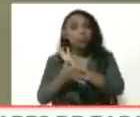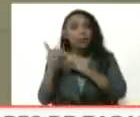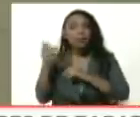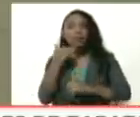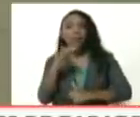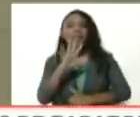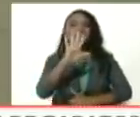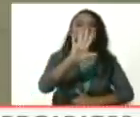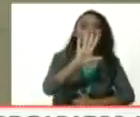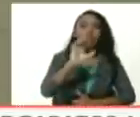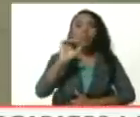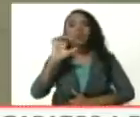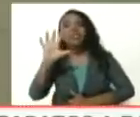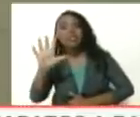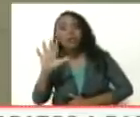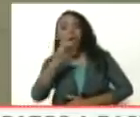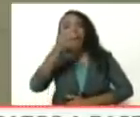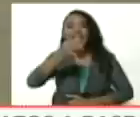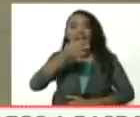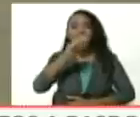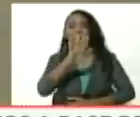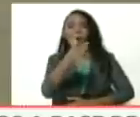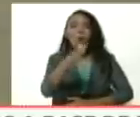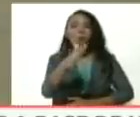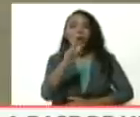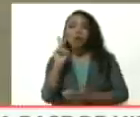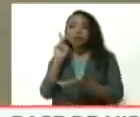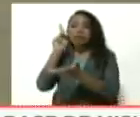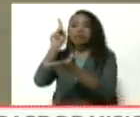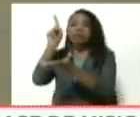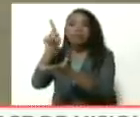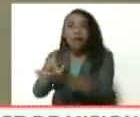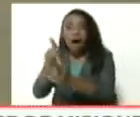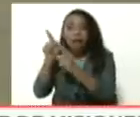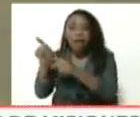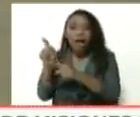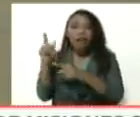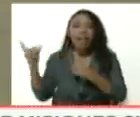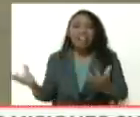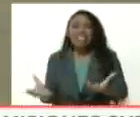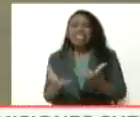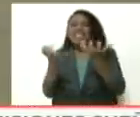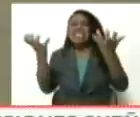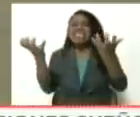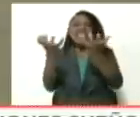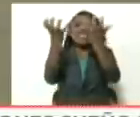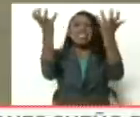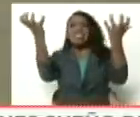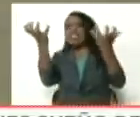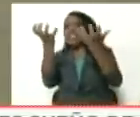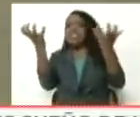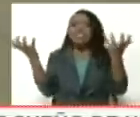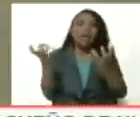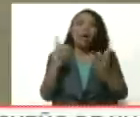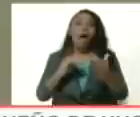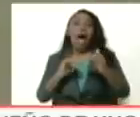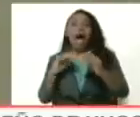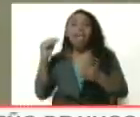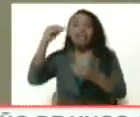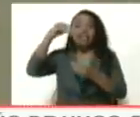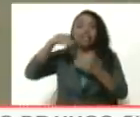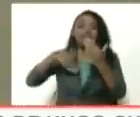Aproximadamente a las 5:05 de la tarde llegó al galpón y ya las llamas se habían propagado a la parte